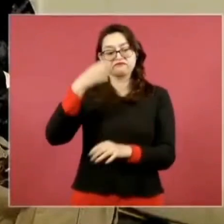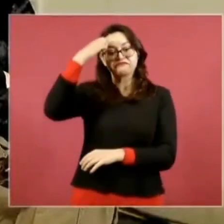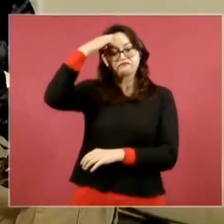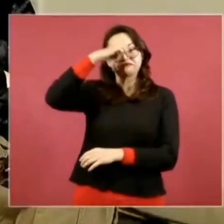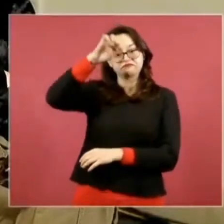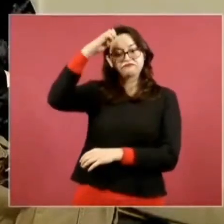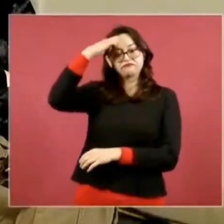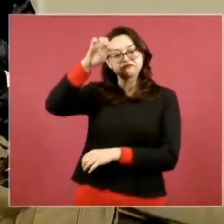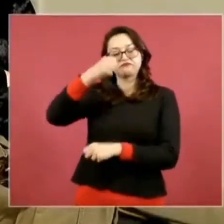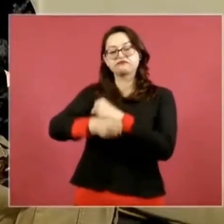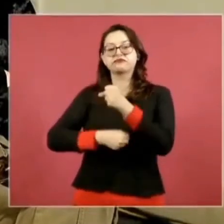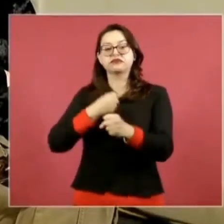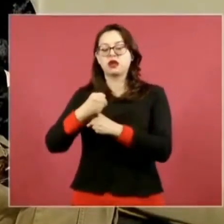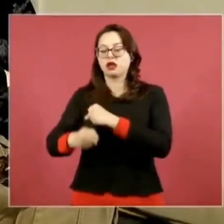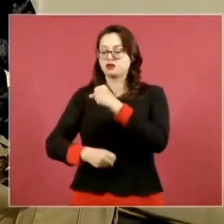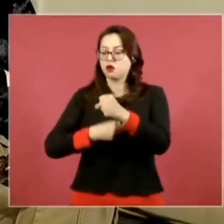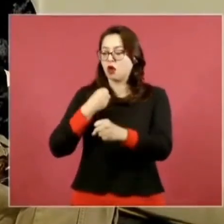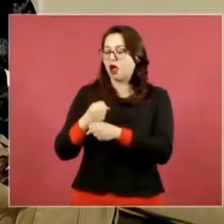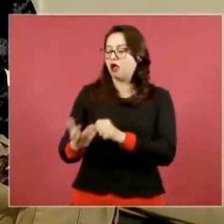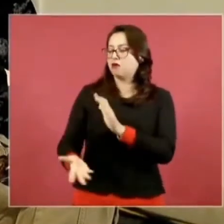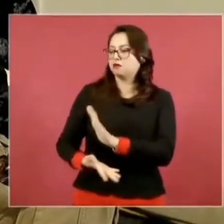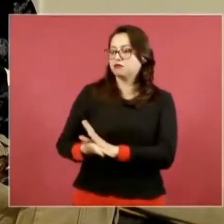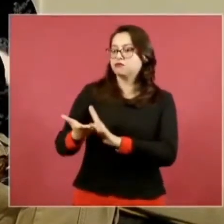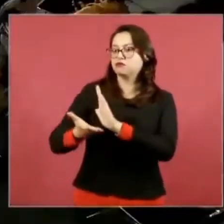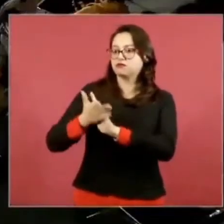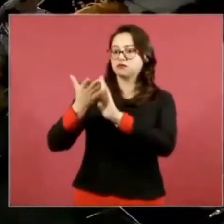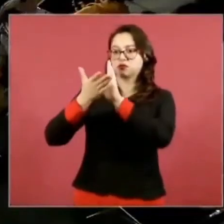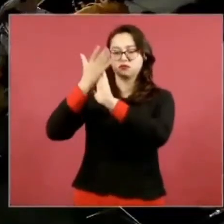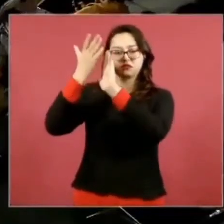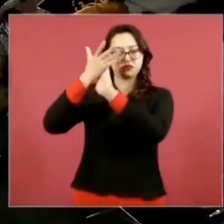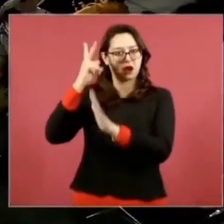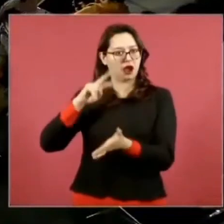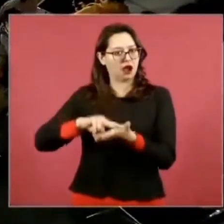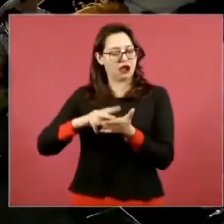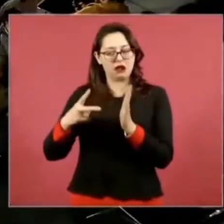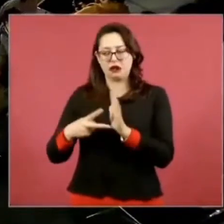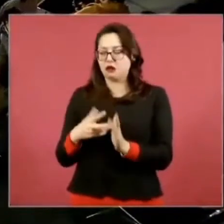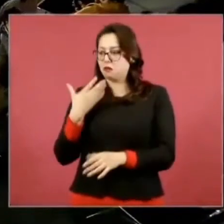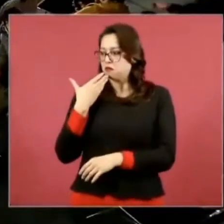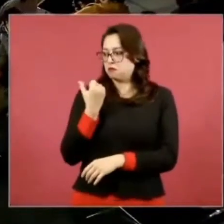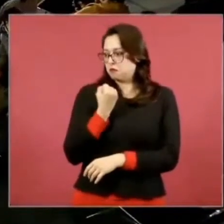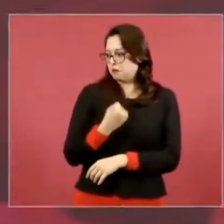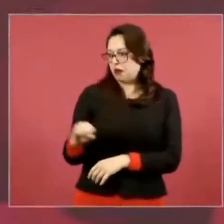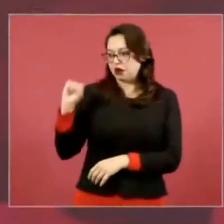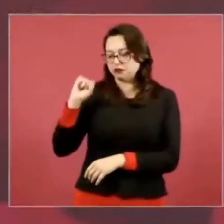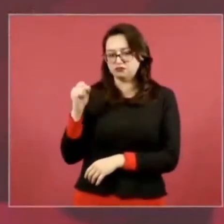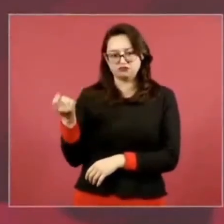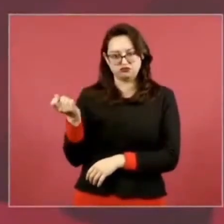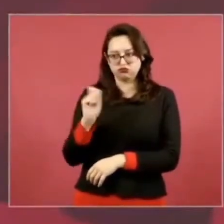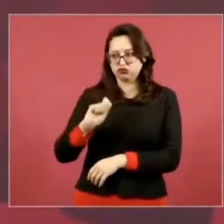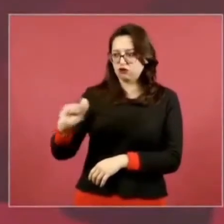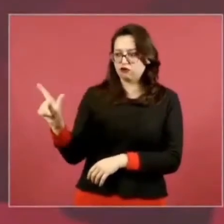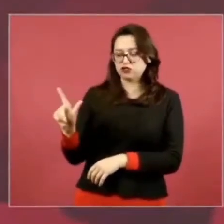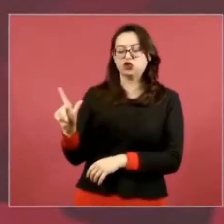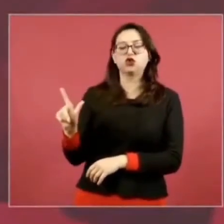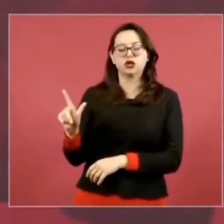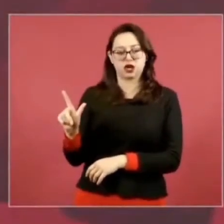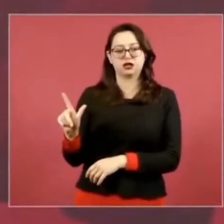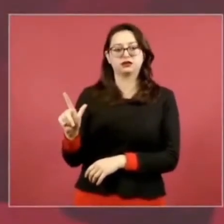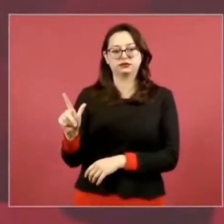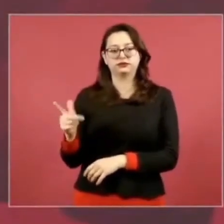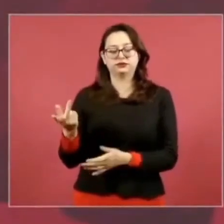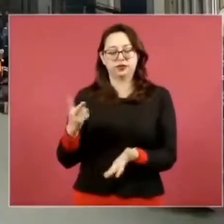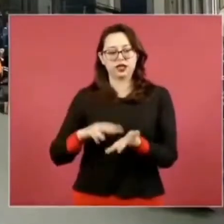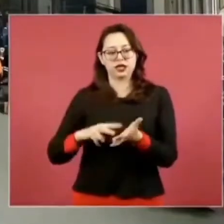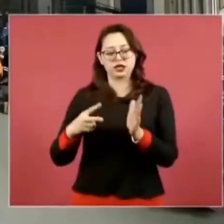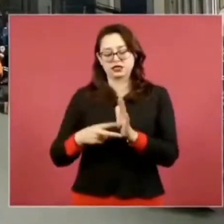un extraordinario ingeniero civil, un profesional de la